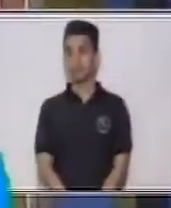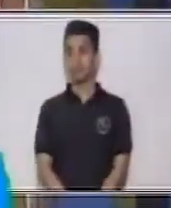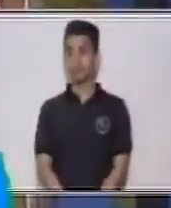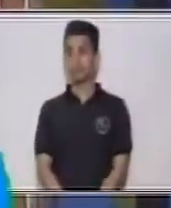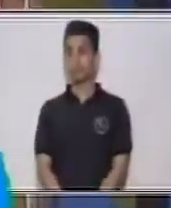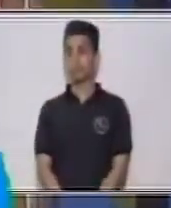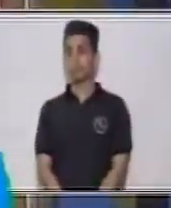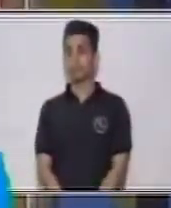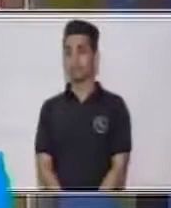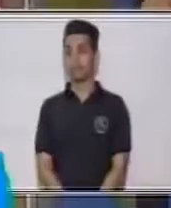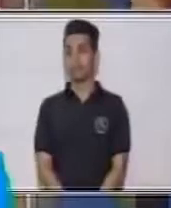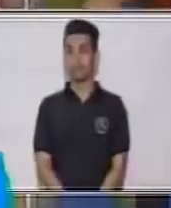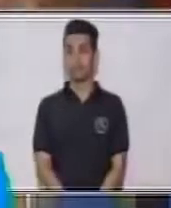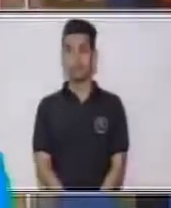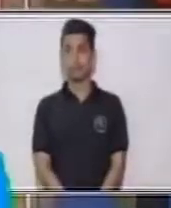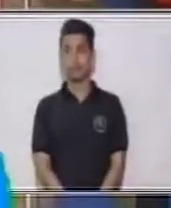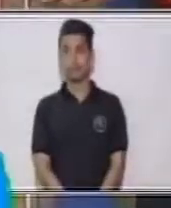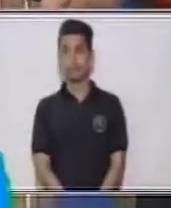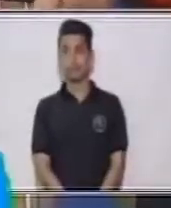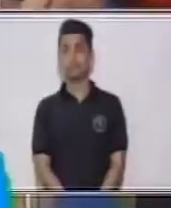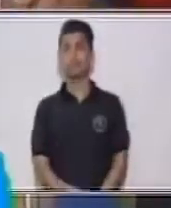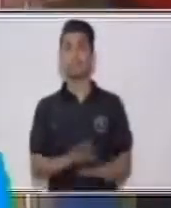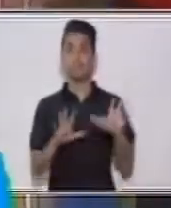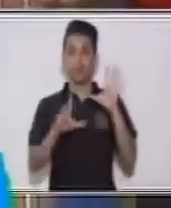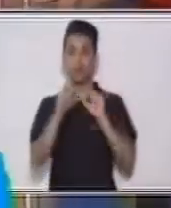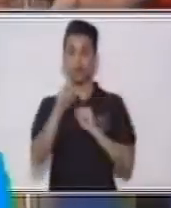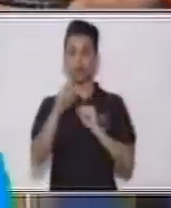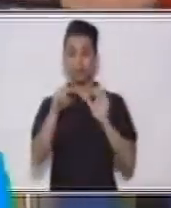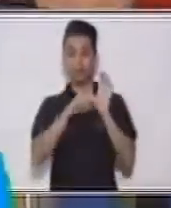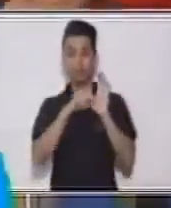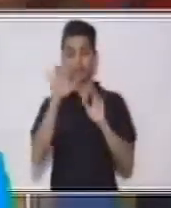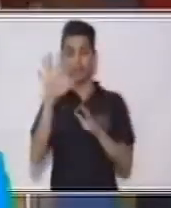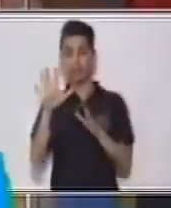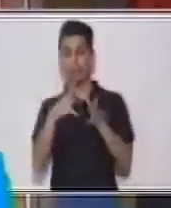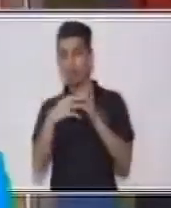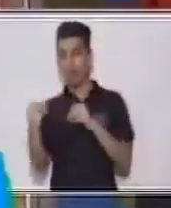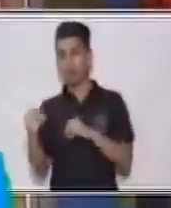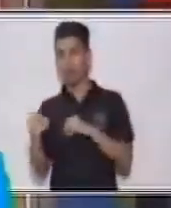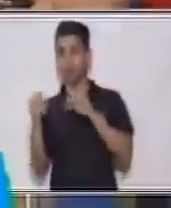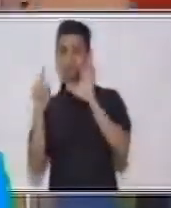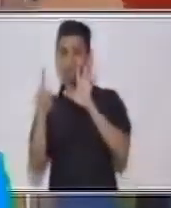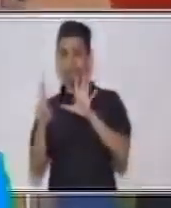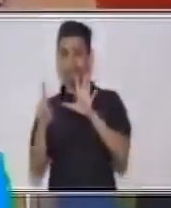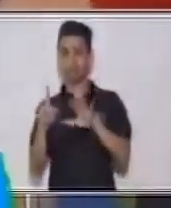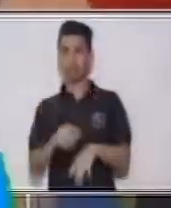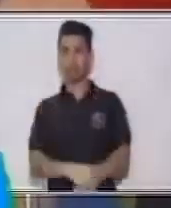podemos decir también 11 - 5